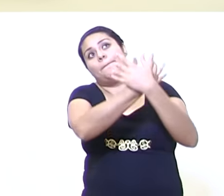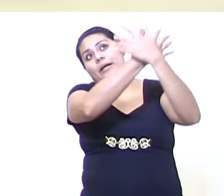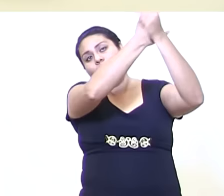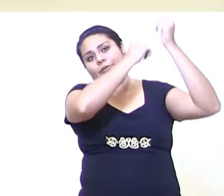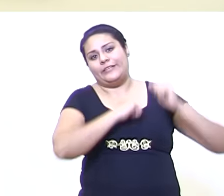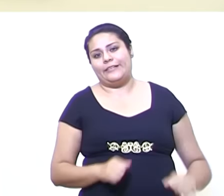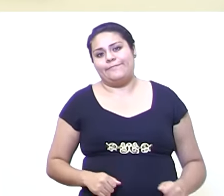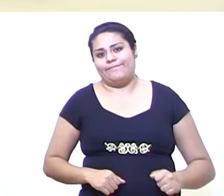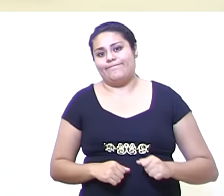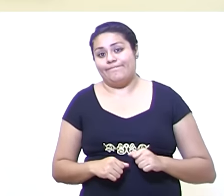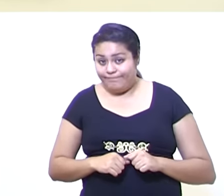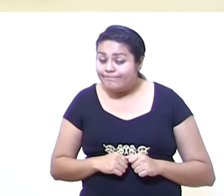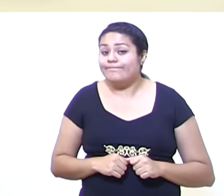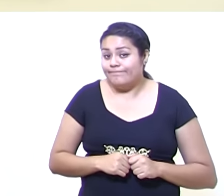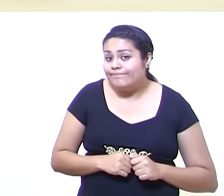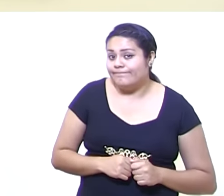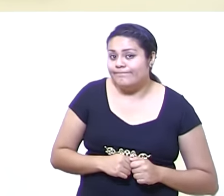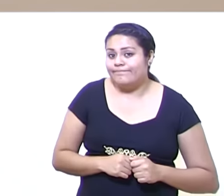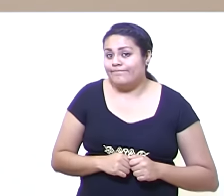mariposas.